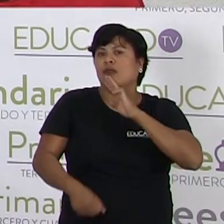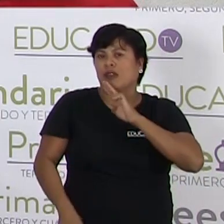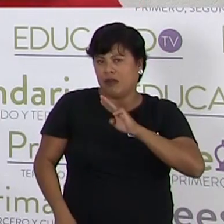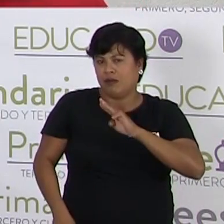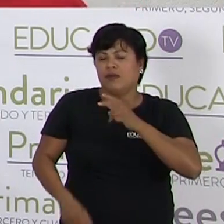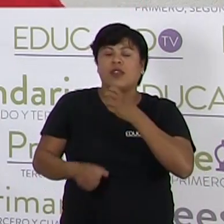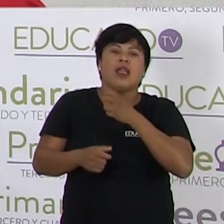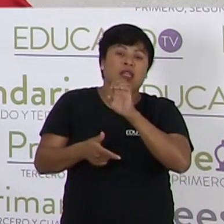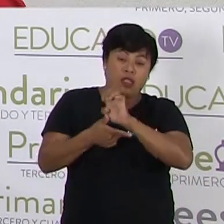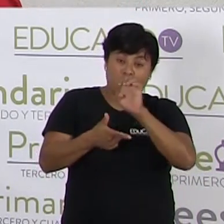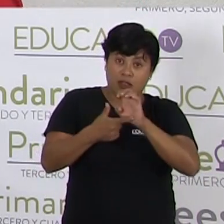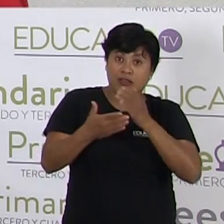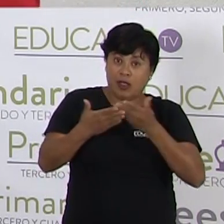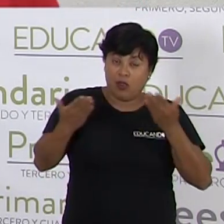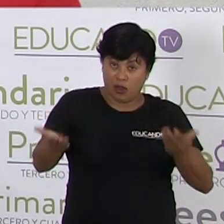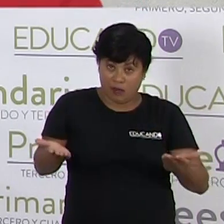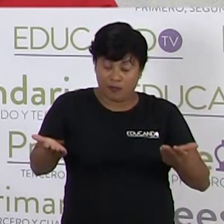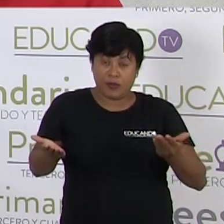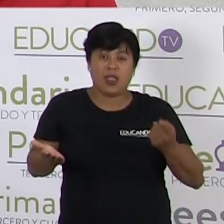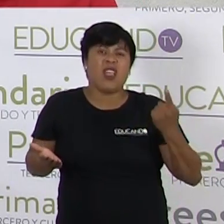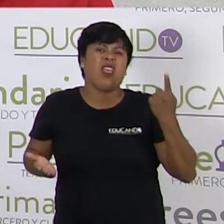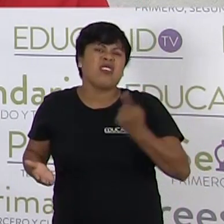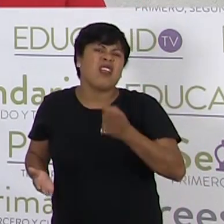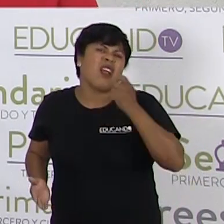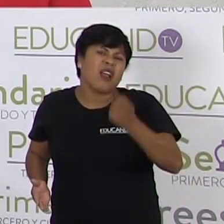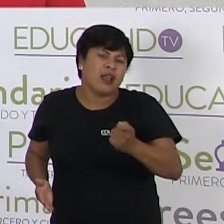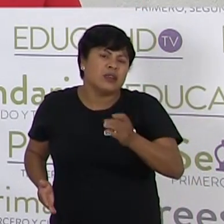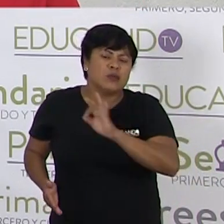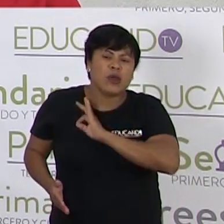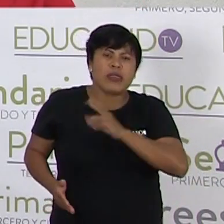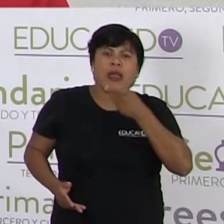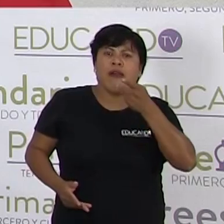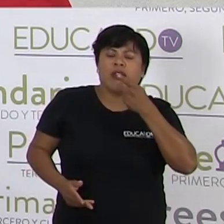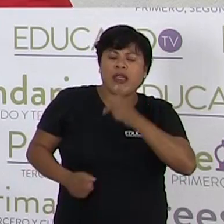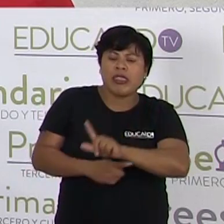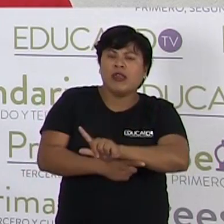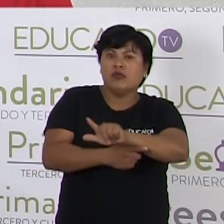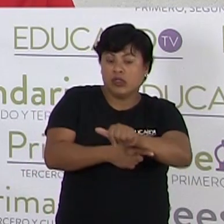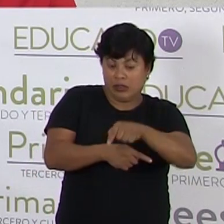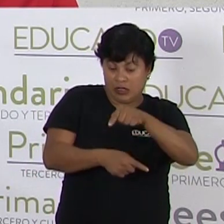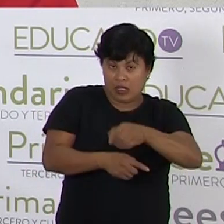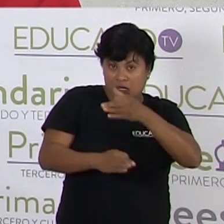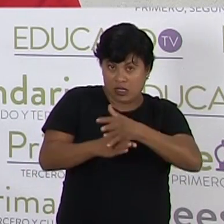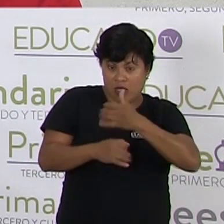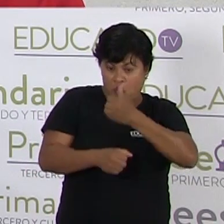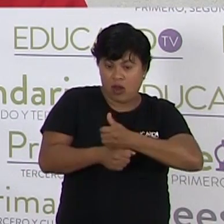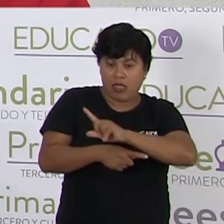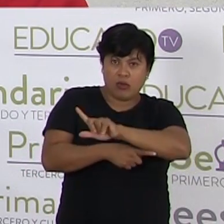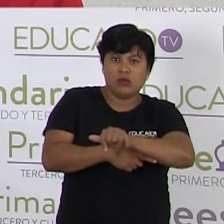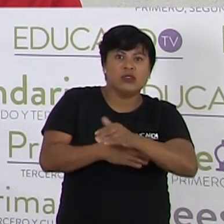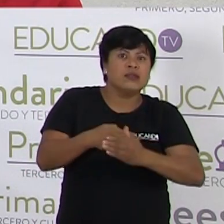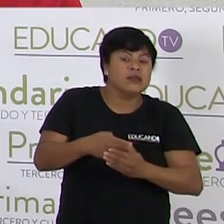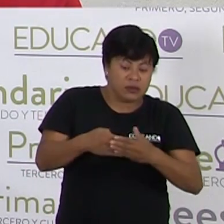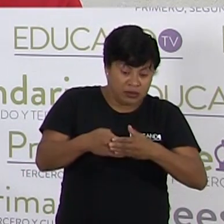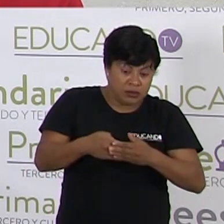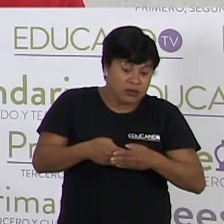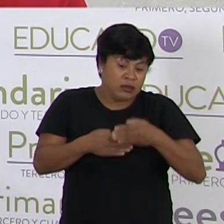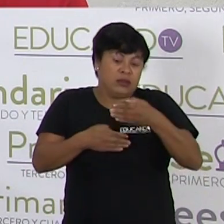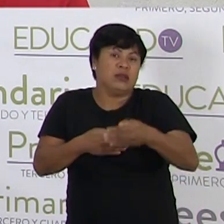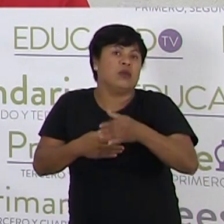maternos. Ahora bien, ¿de qué hablaré después? Ya que hablé de mis abuelos, ¿quién sigue? ¿Qué generación